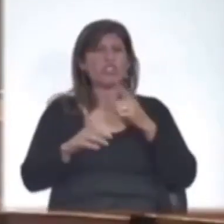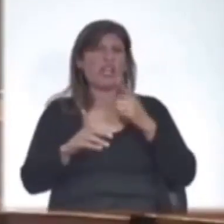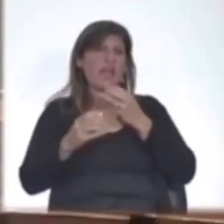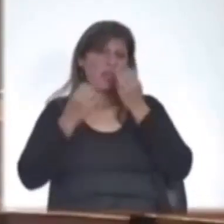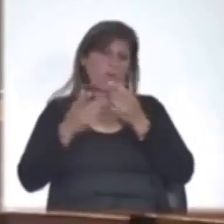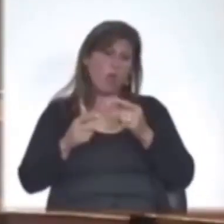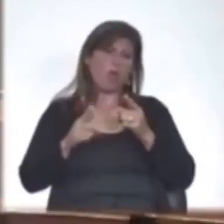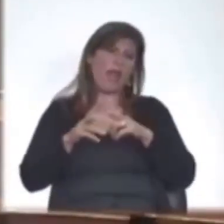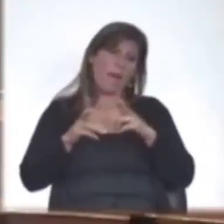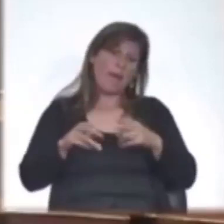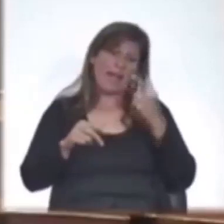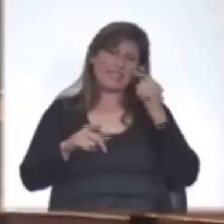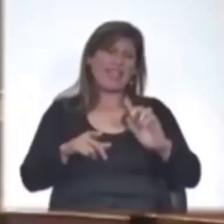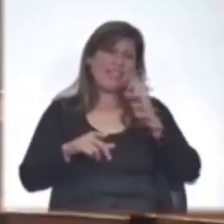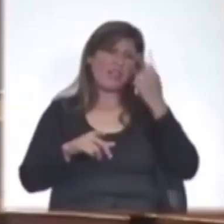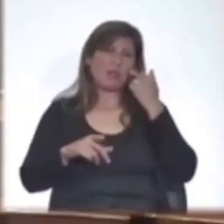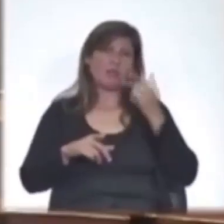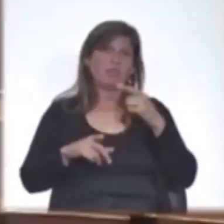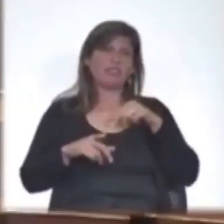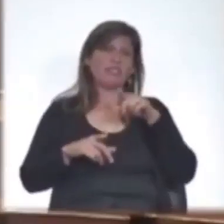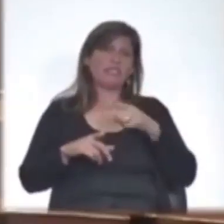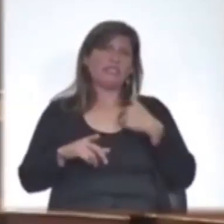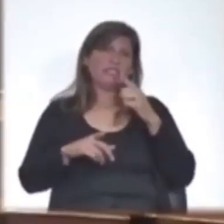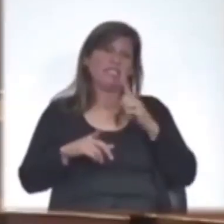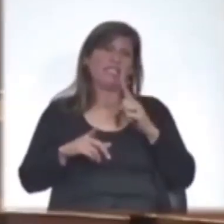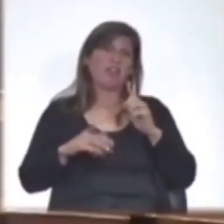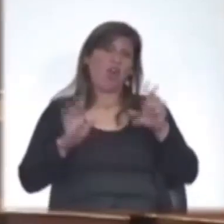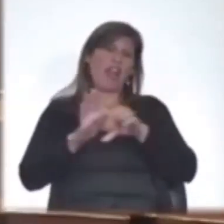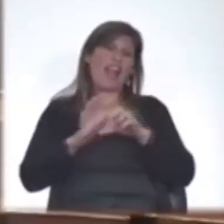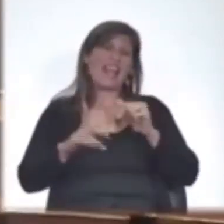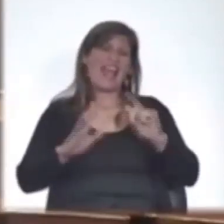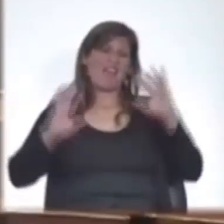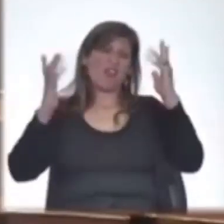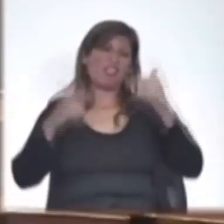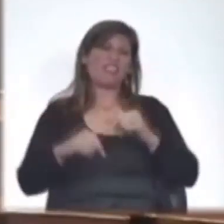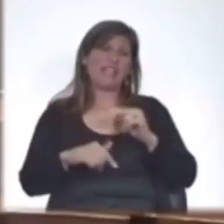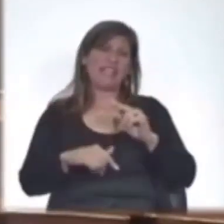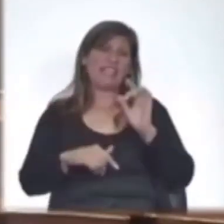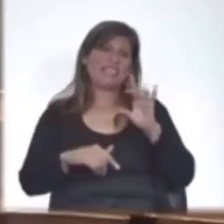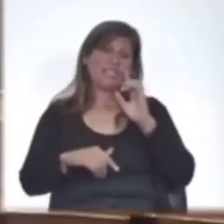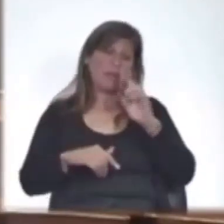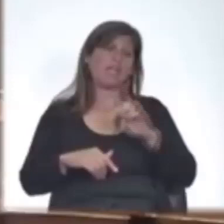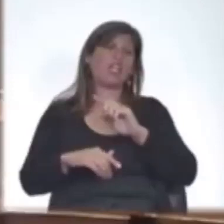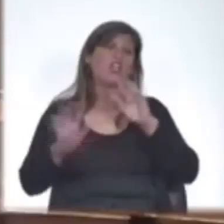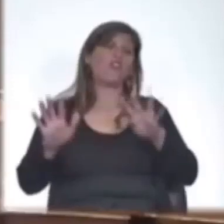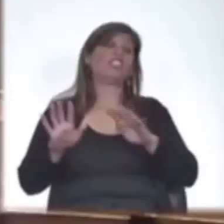escuchando y los argumentos del Frente Amplio, y realmente no apoyaron